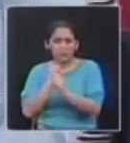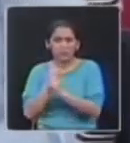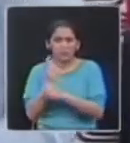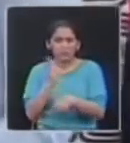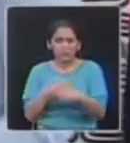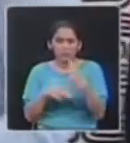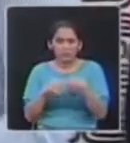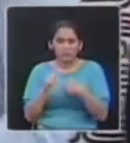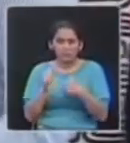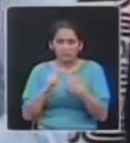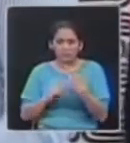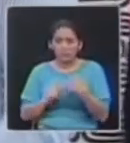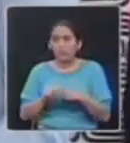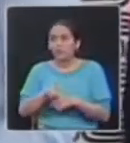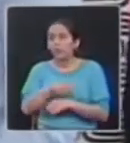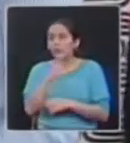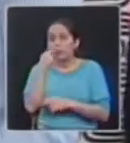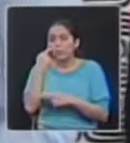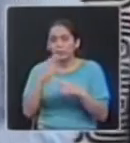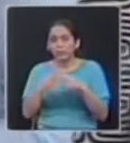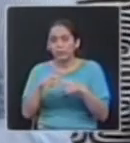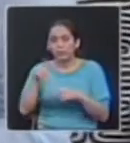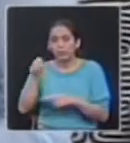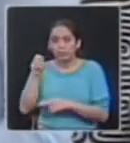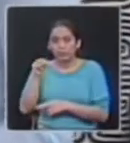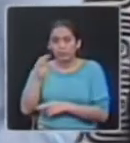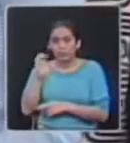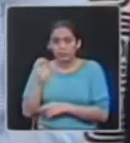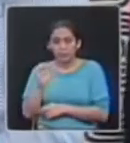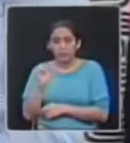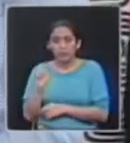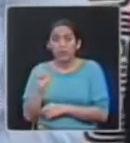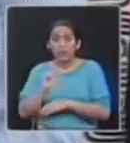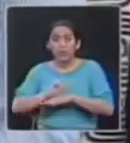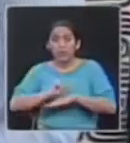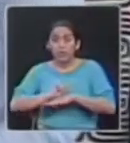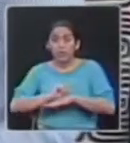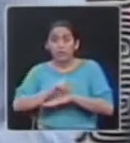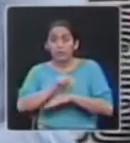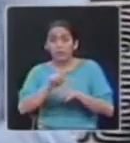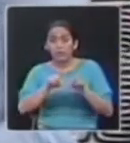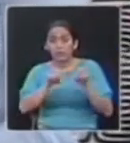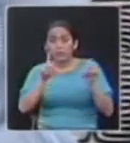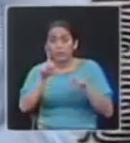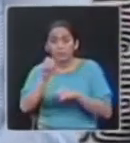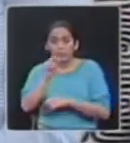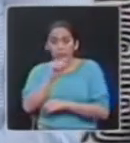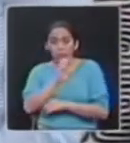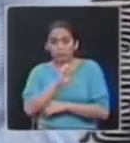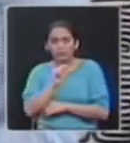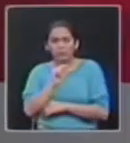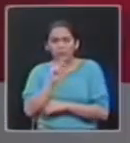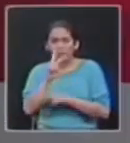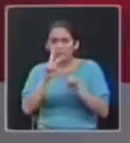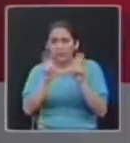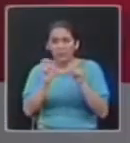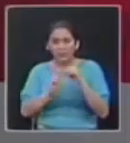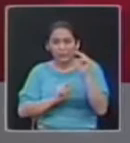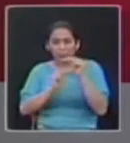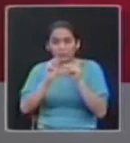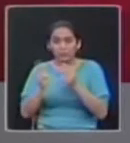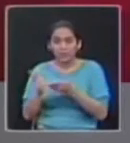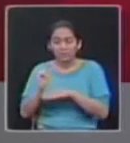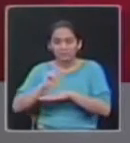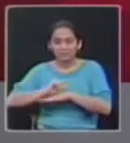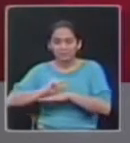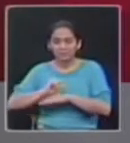Javier Ponce, que es gerente general de Ponce 3, con 38 años de experiencia en el negocio de la construcción. Bueno, y cabe destacar